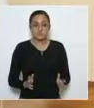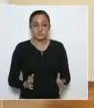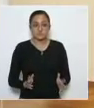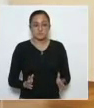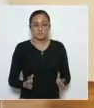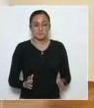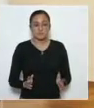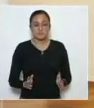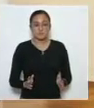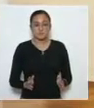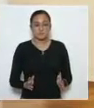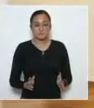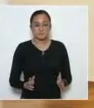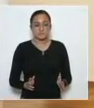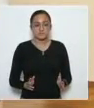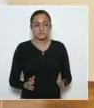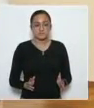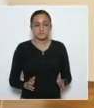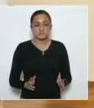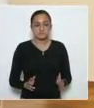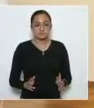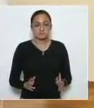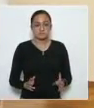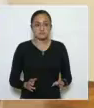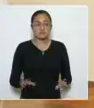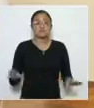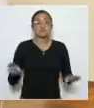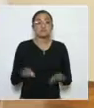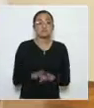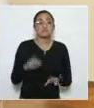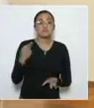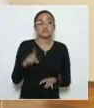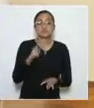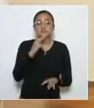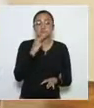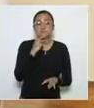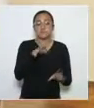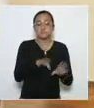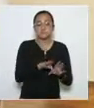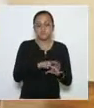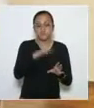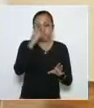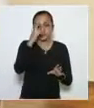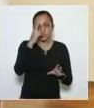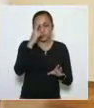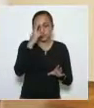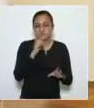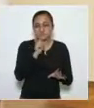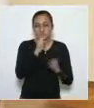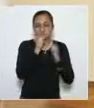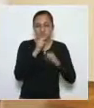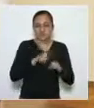se quemaron, pues? Forman, ya no usan esa empresa, pero ya